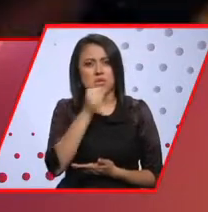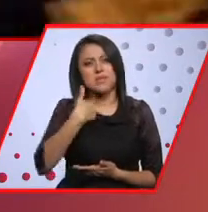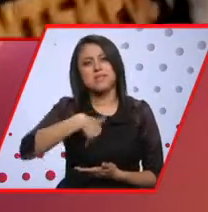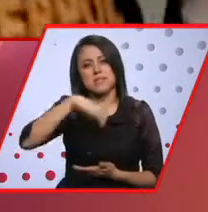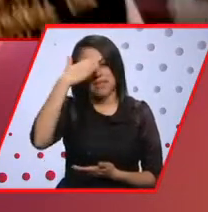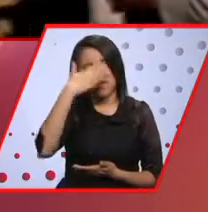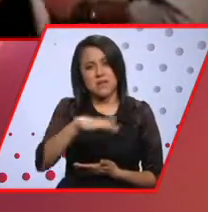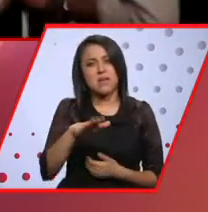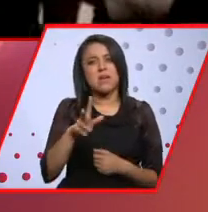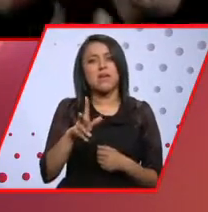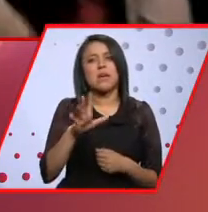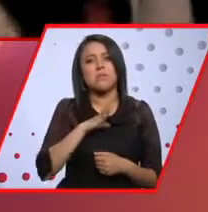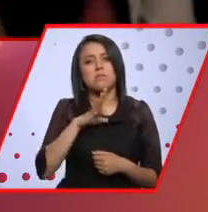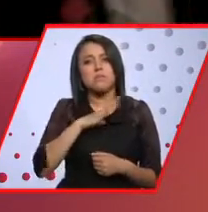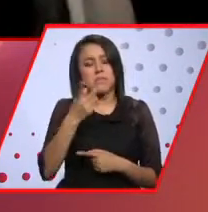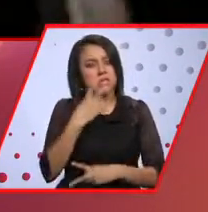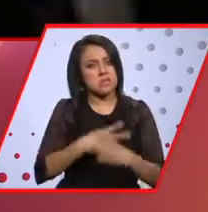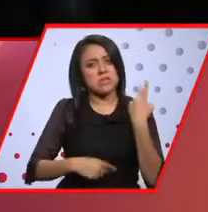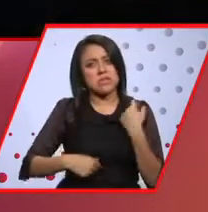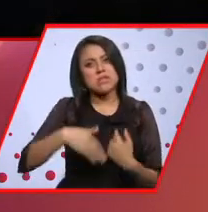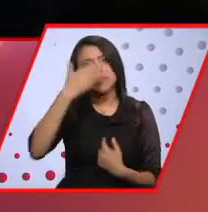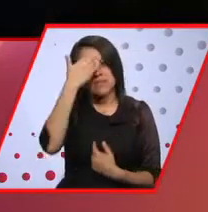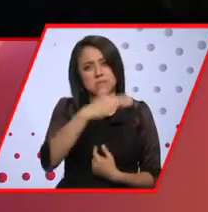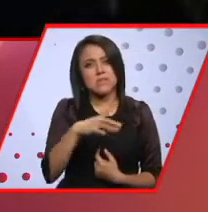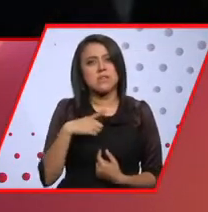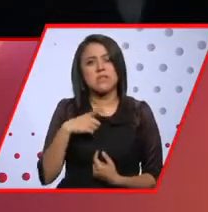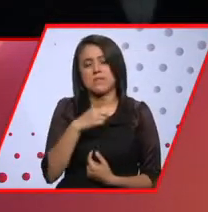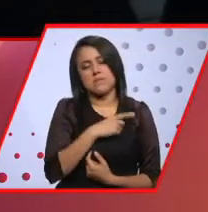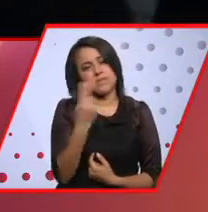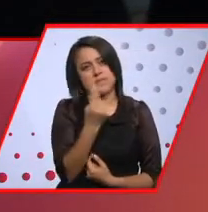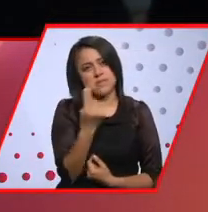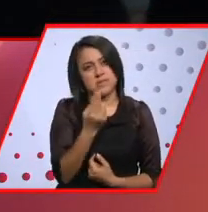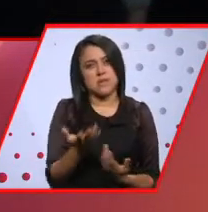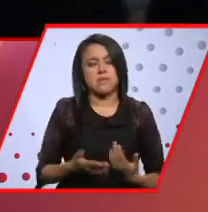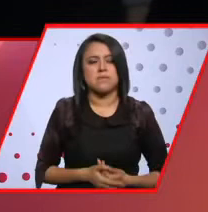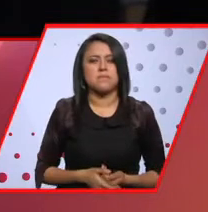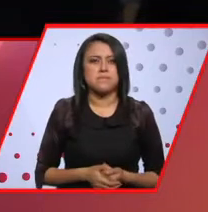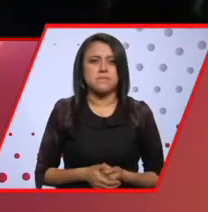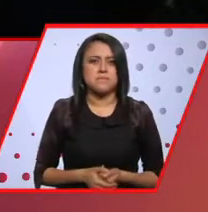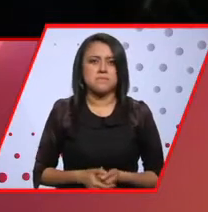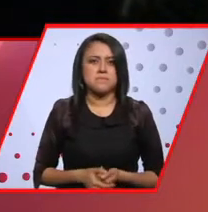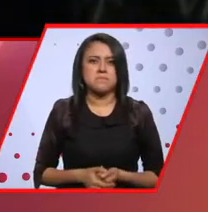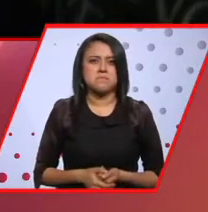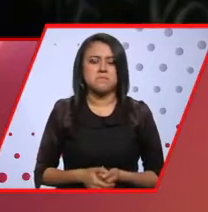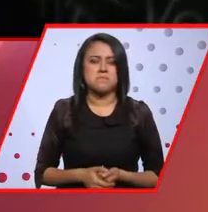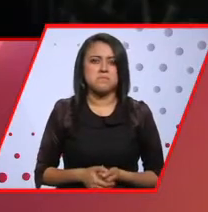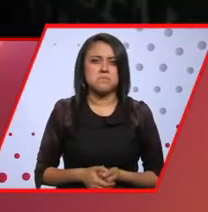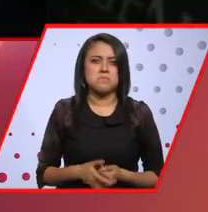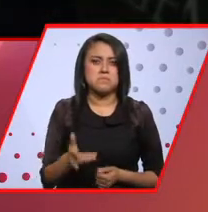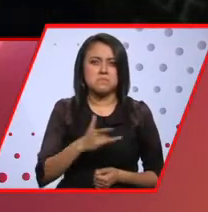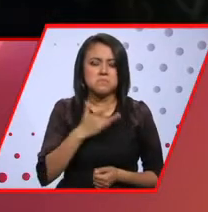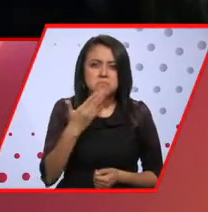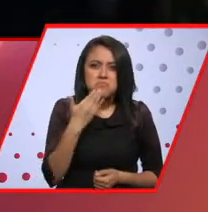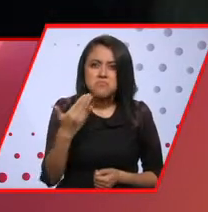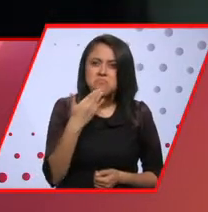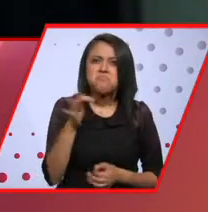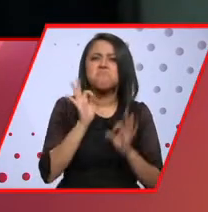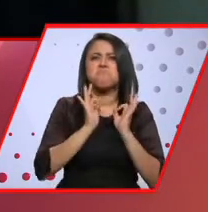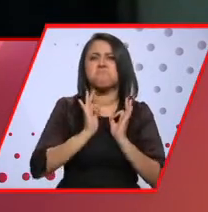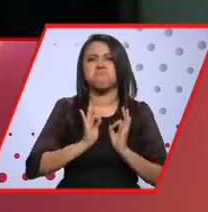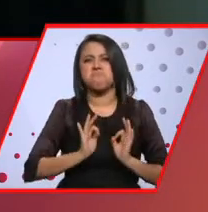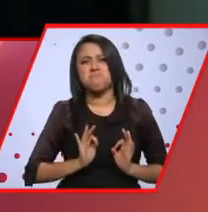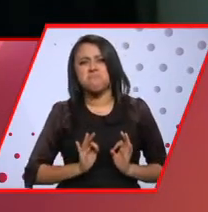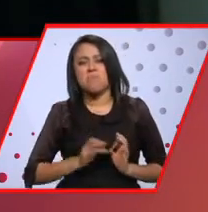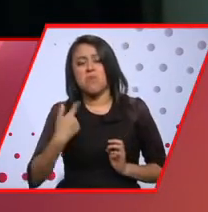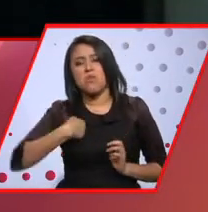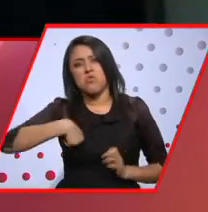pronto le iba a caer el guante, era necesario que le cayera. Entonces fue tranquila la detención y lo vemos hasta o